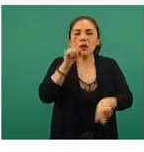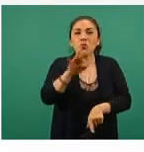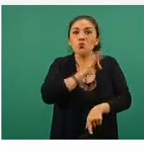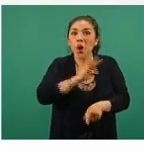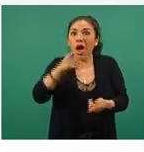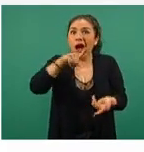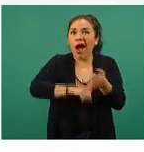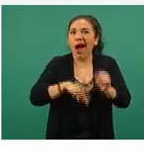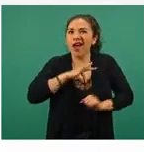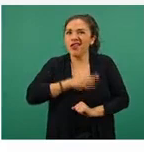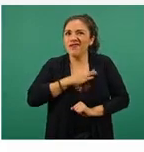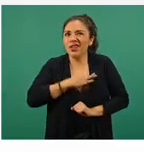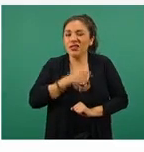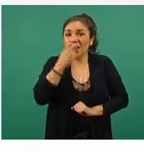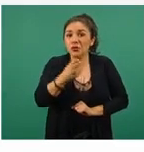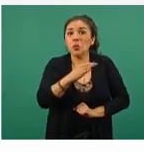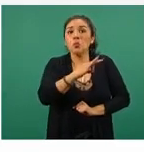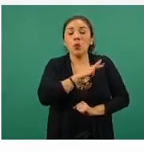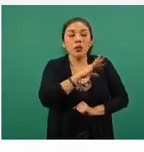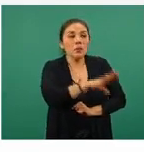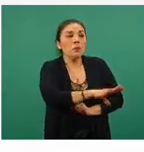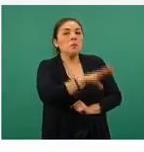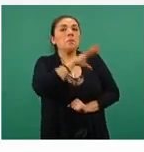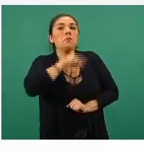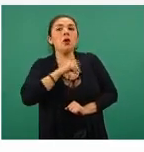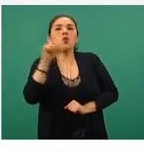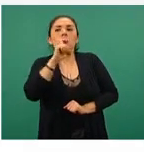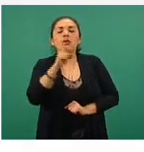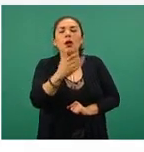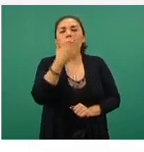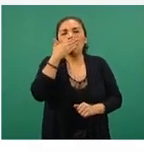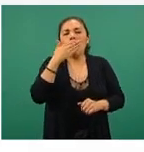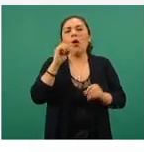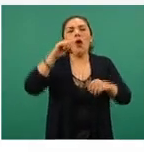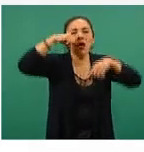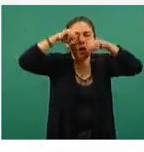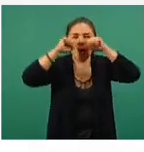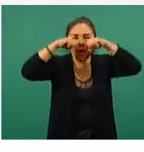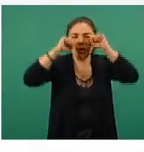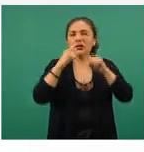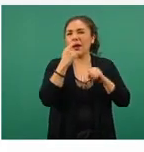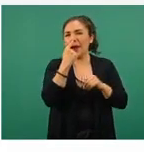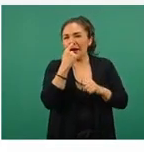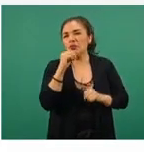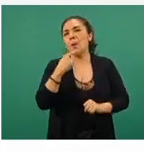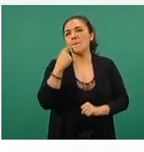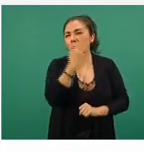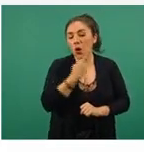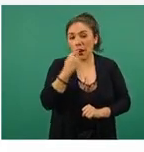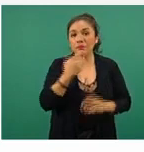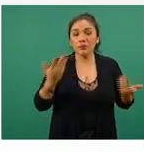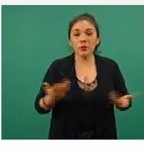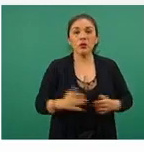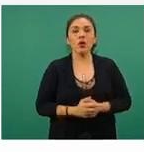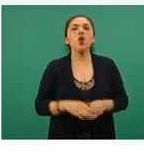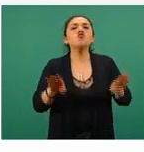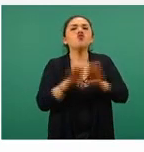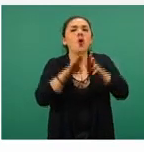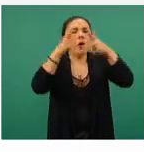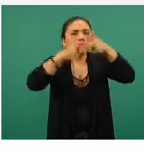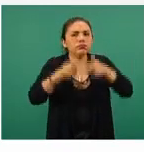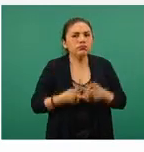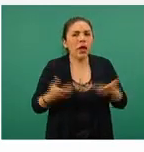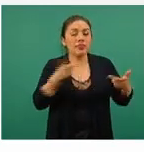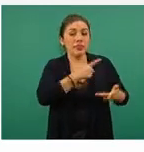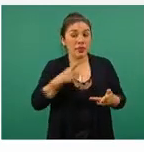estar contaminadas y que te puedes contagiar cuando te tocas los ojos, nariz y boca. ¿Cuáles eran las medidas? Deberías